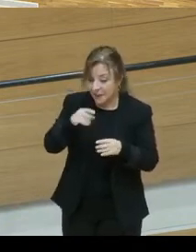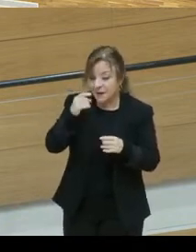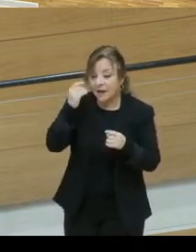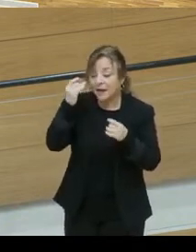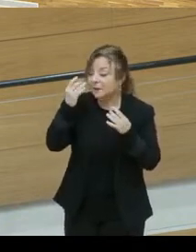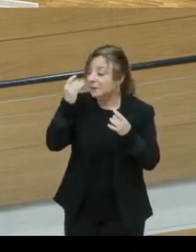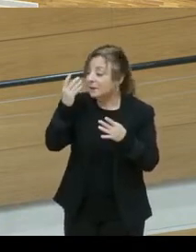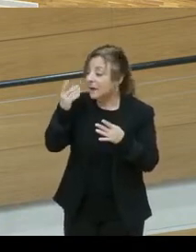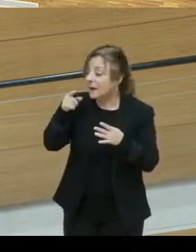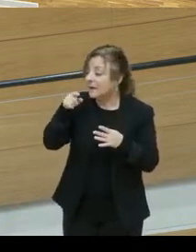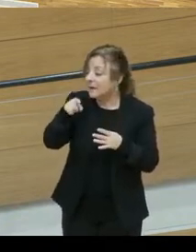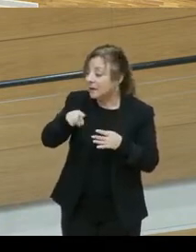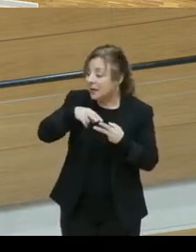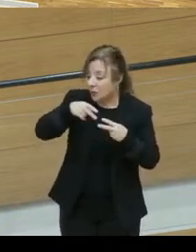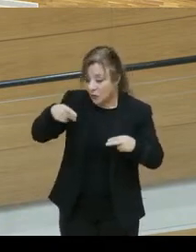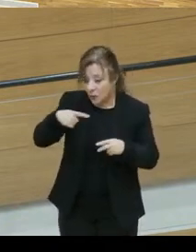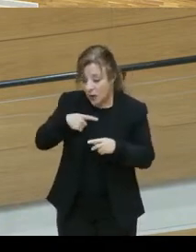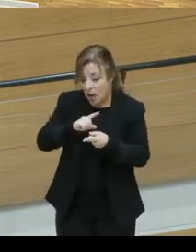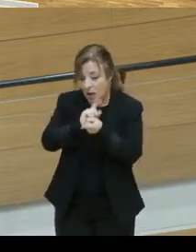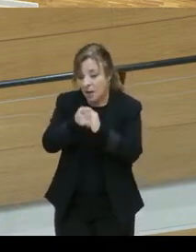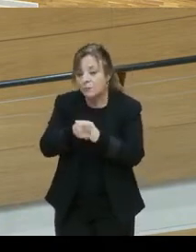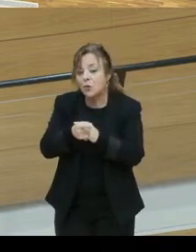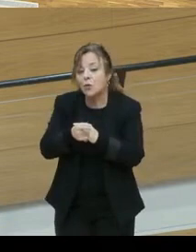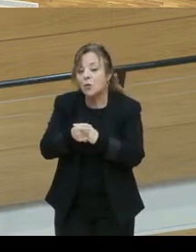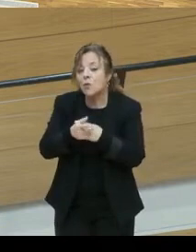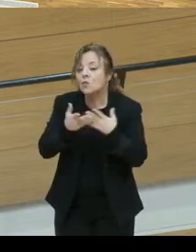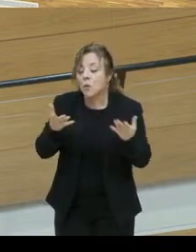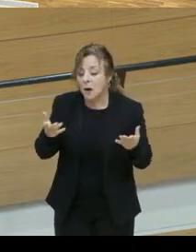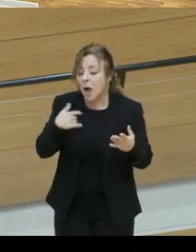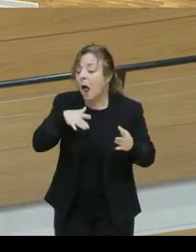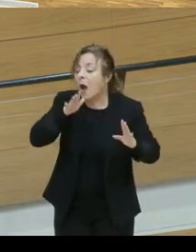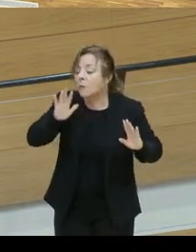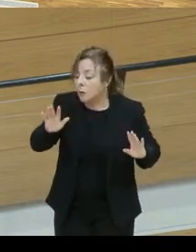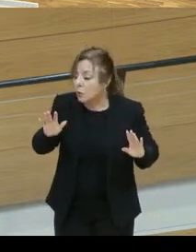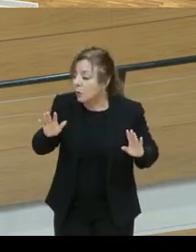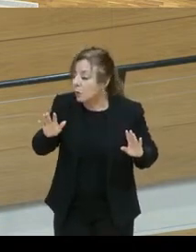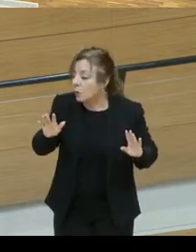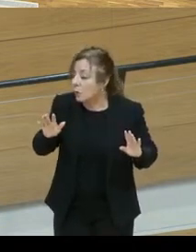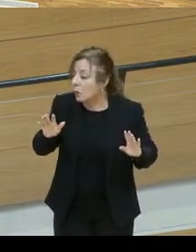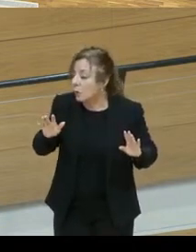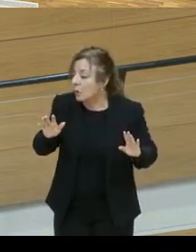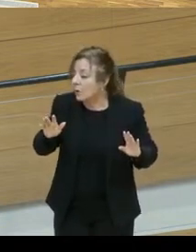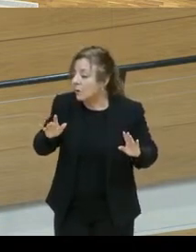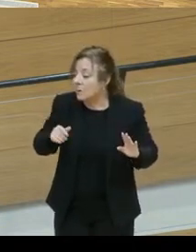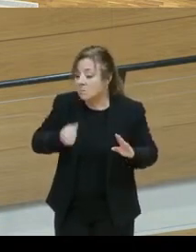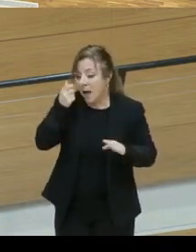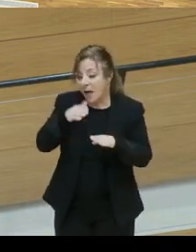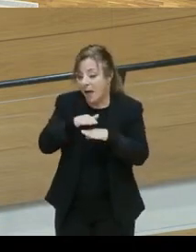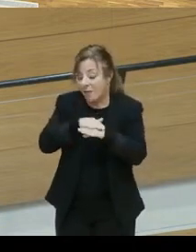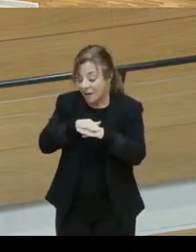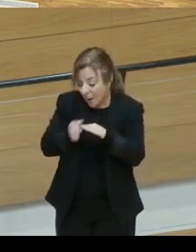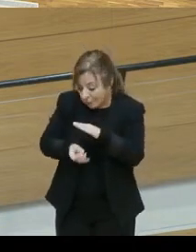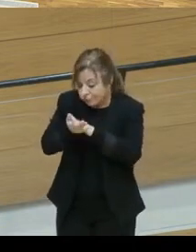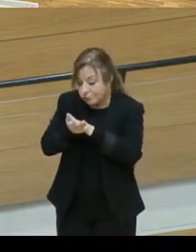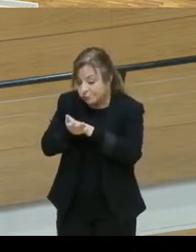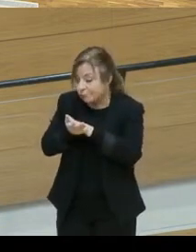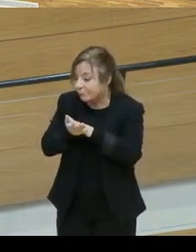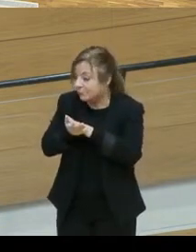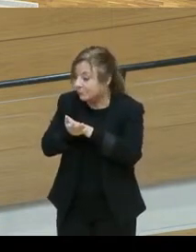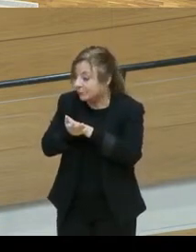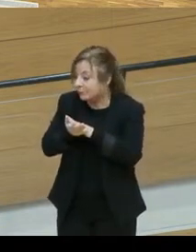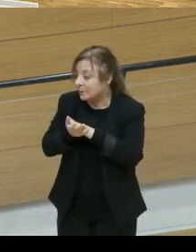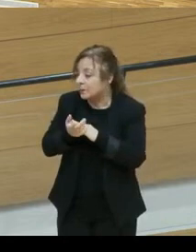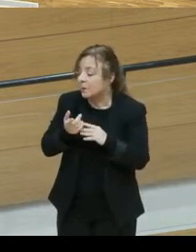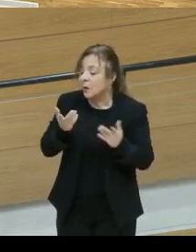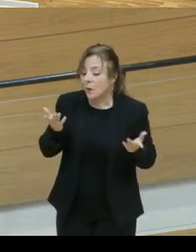genes, el cambio que producen. A lo mejor producen más ceras que... O sea,